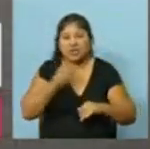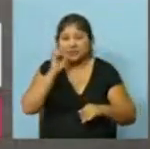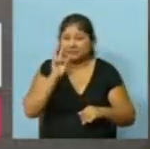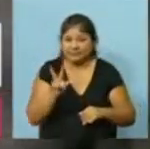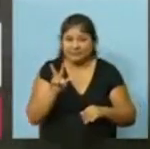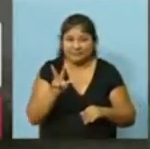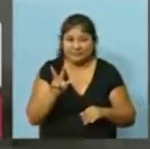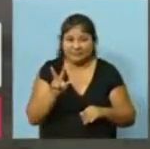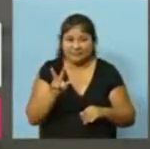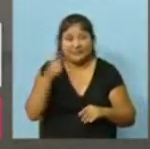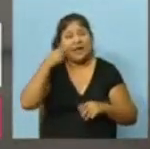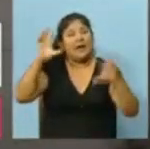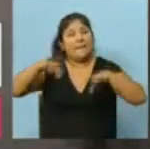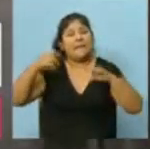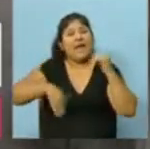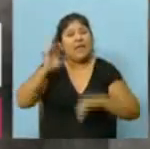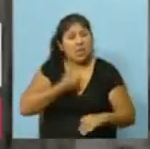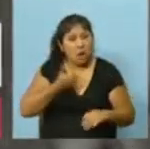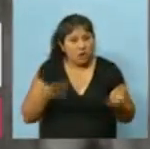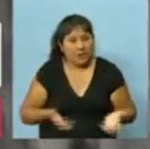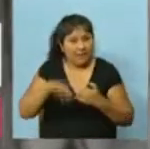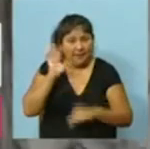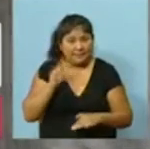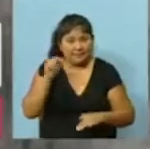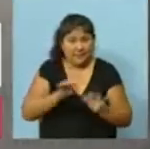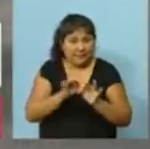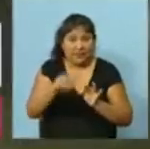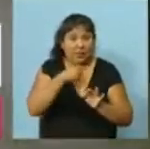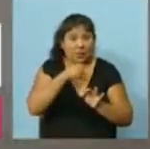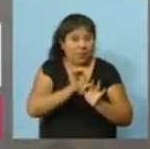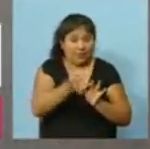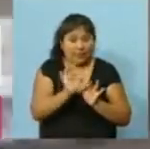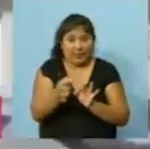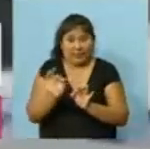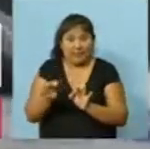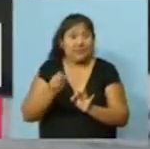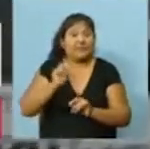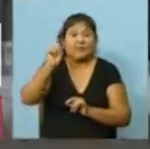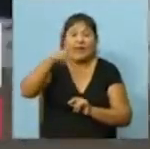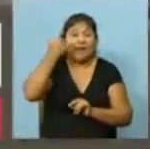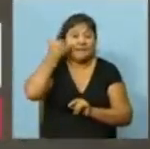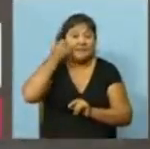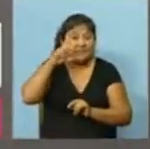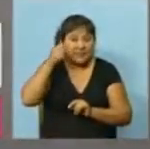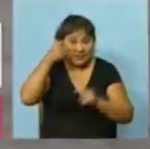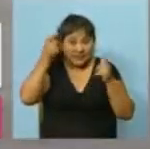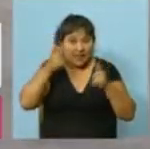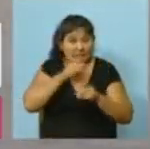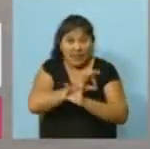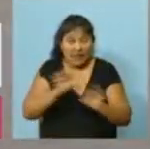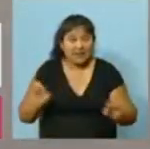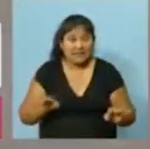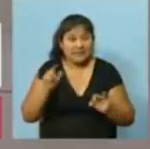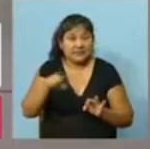salvador de jujuy y localidad aledaña sanín y ya la llovió pero no con la intensidad y el tiempo que yo vi de san salvador de